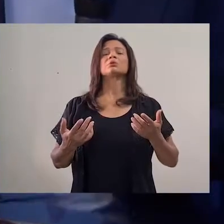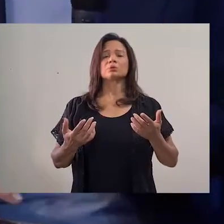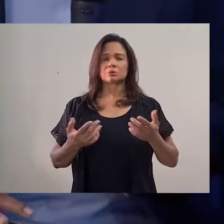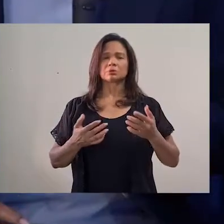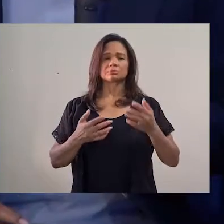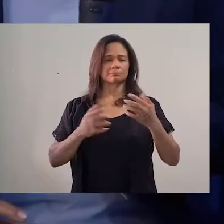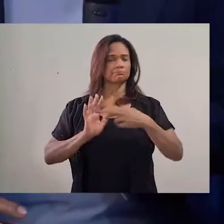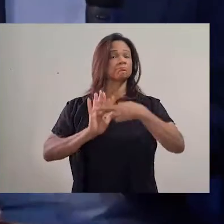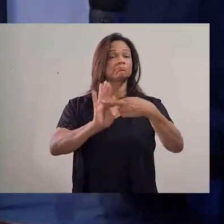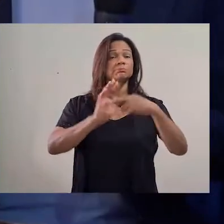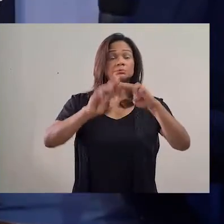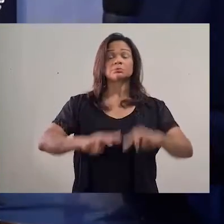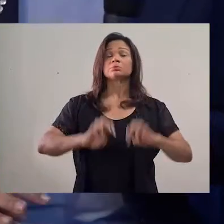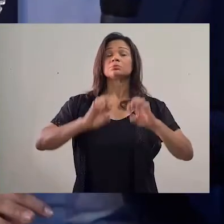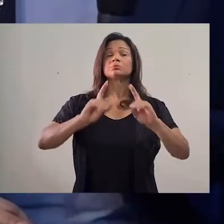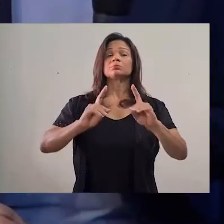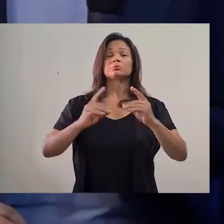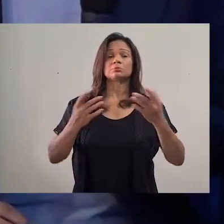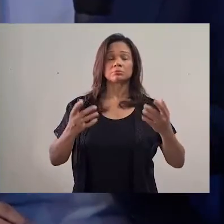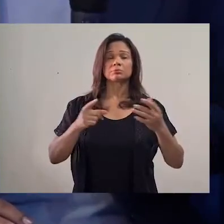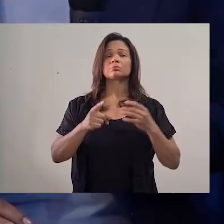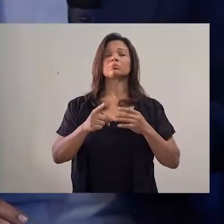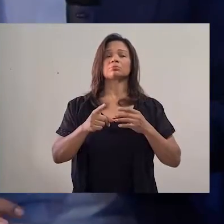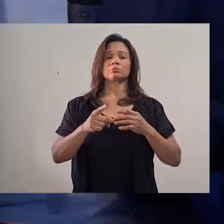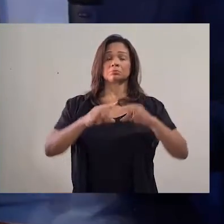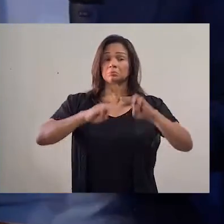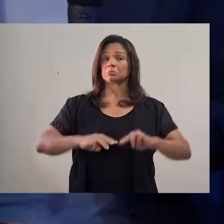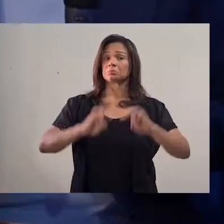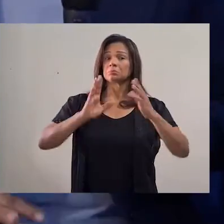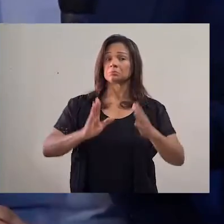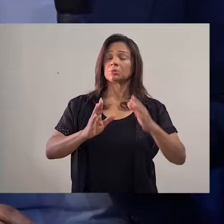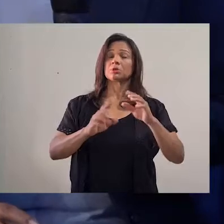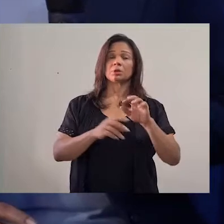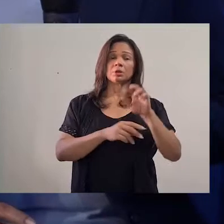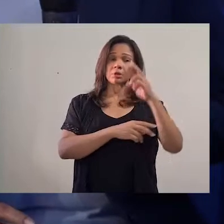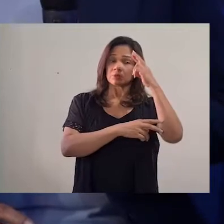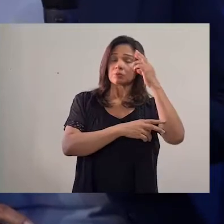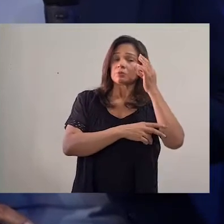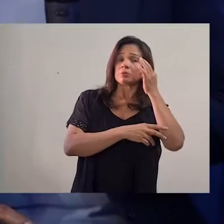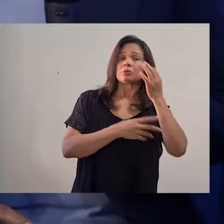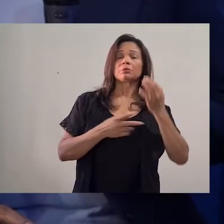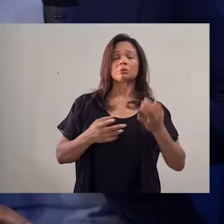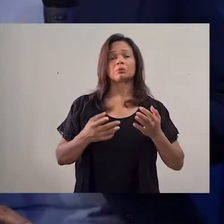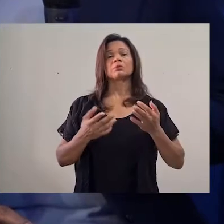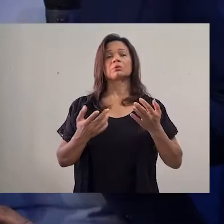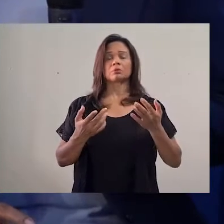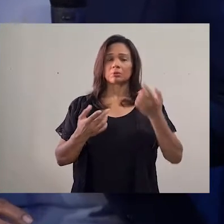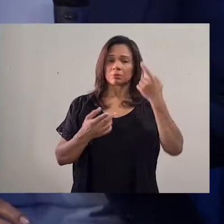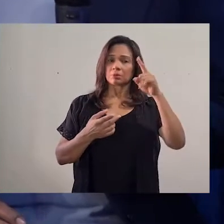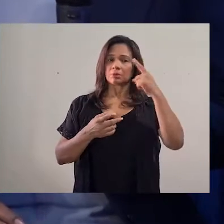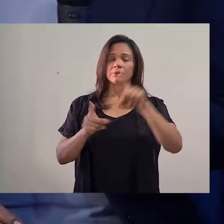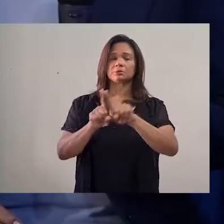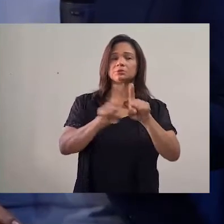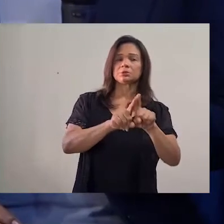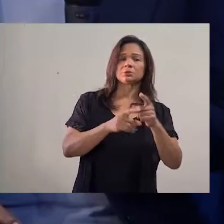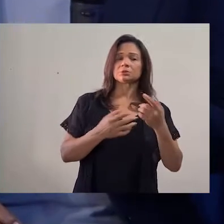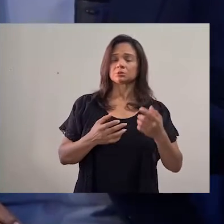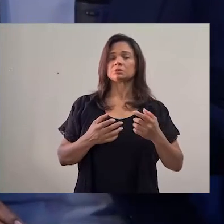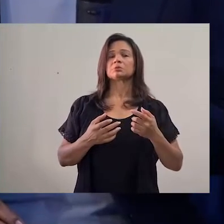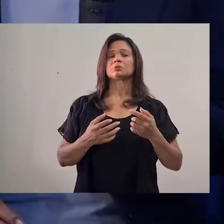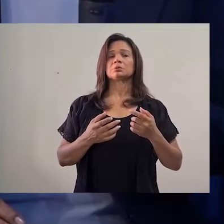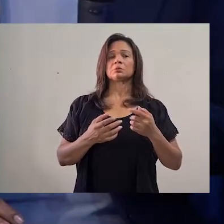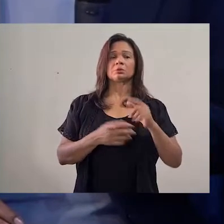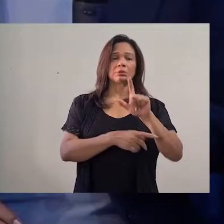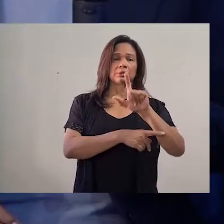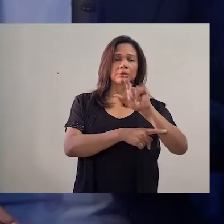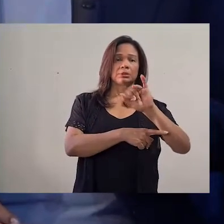para representando al Ministerio de Educación a través de nuestro ministro, doctor Roberto Fulcar, y de nuestra viceministra,